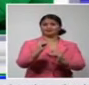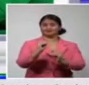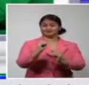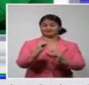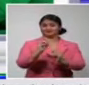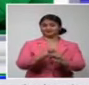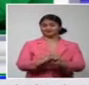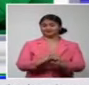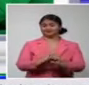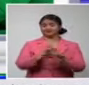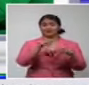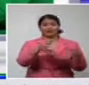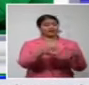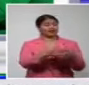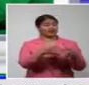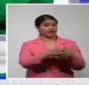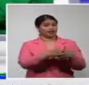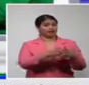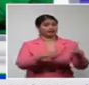permite que se vayan